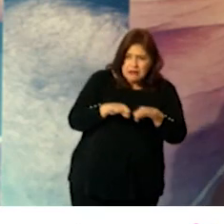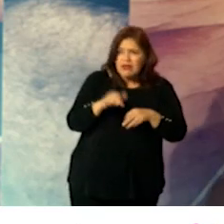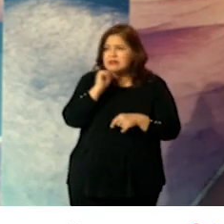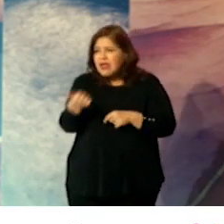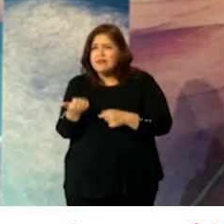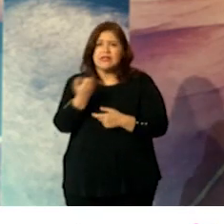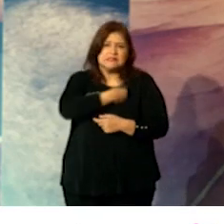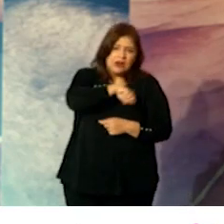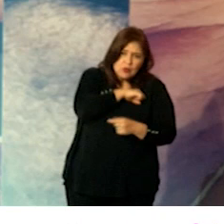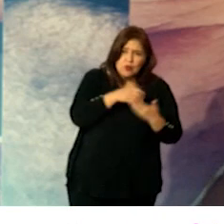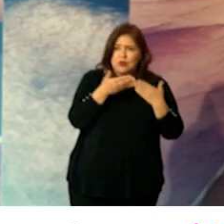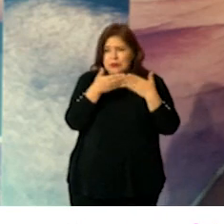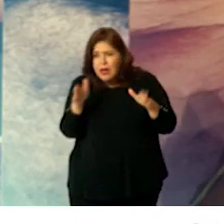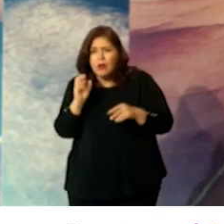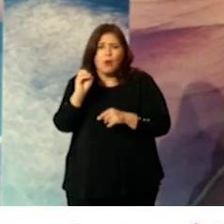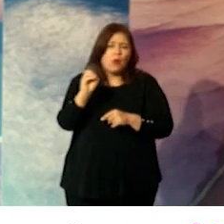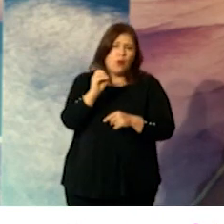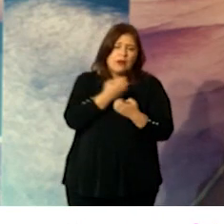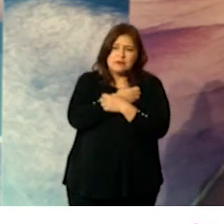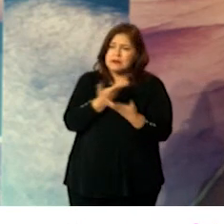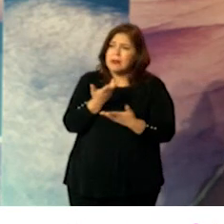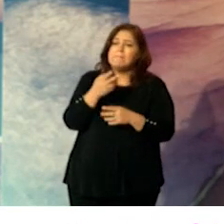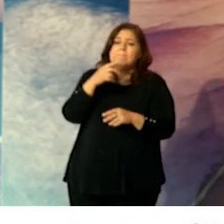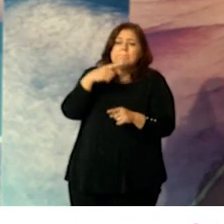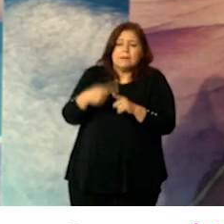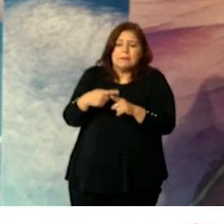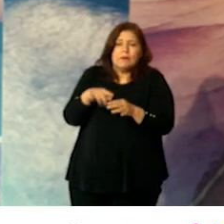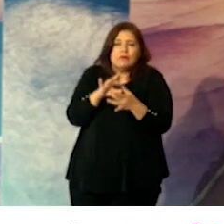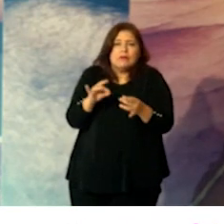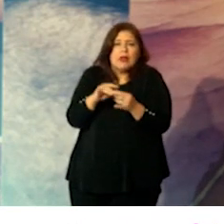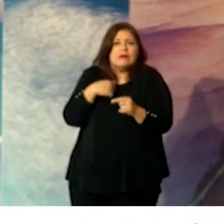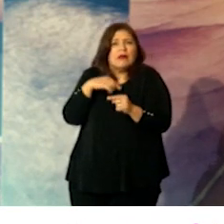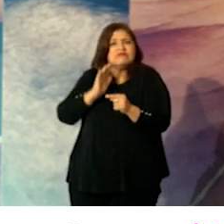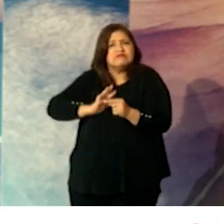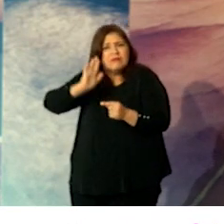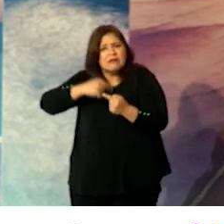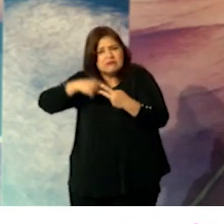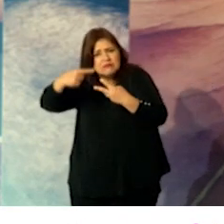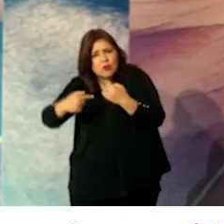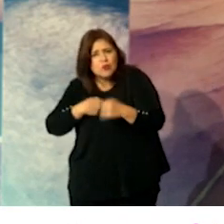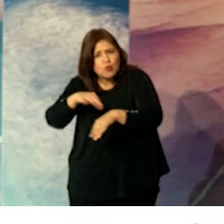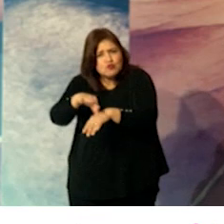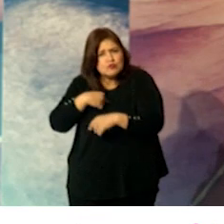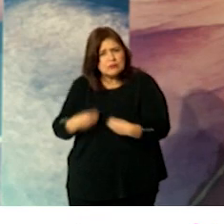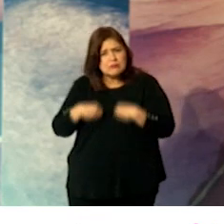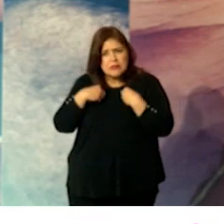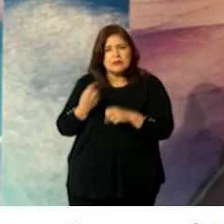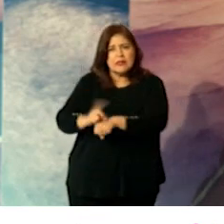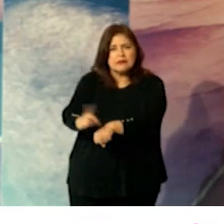a la educación, no hay persona más calificada para hablar de cuáles son las vulnerabilidades que vive todos los días